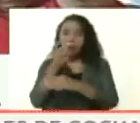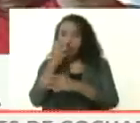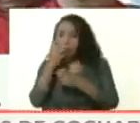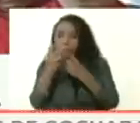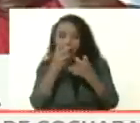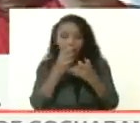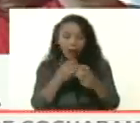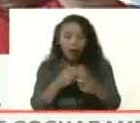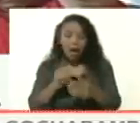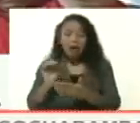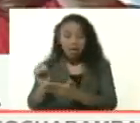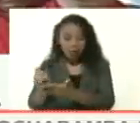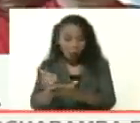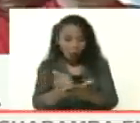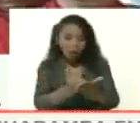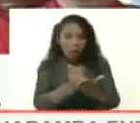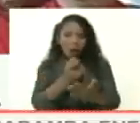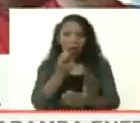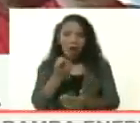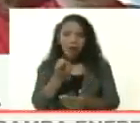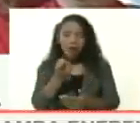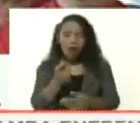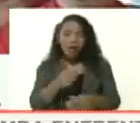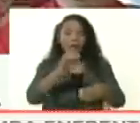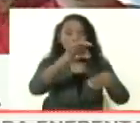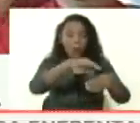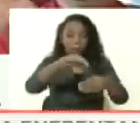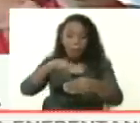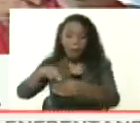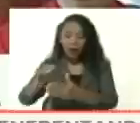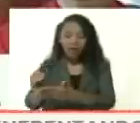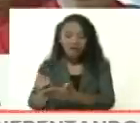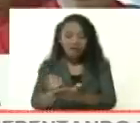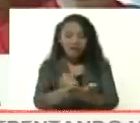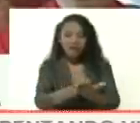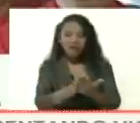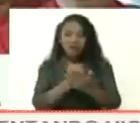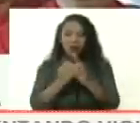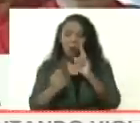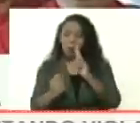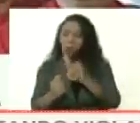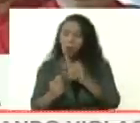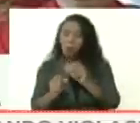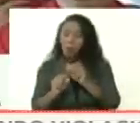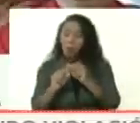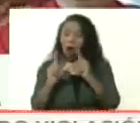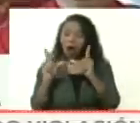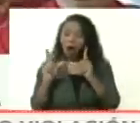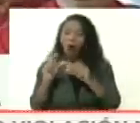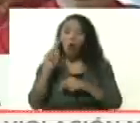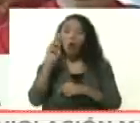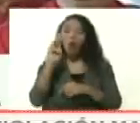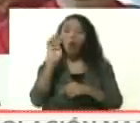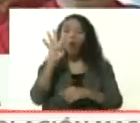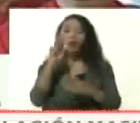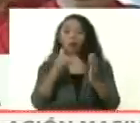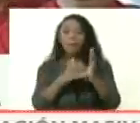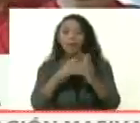arroz que se sembró ahí, lo sembramos y lo recogimos, y dio casi que es 4.000 kilos por hectárea, ¿verdad?